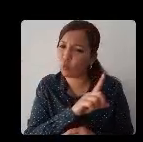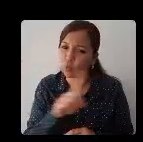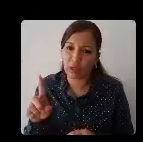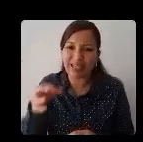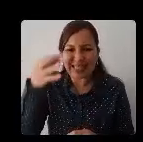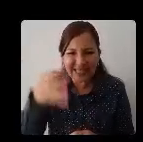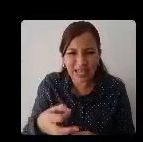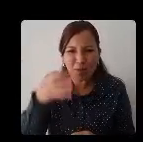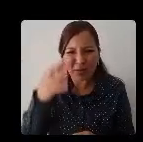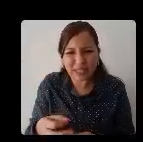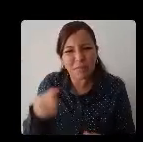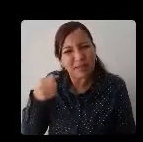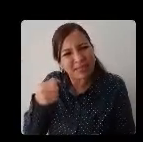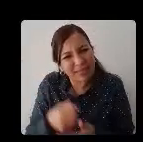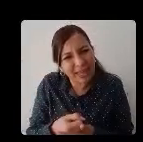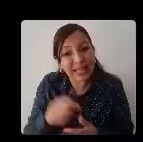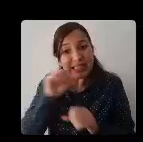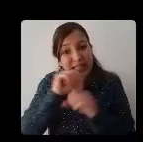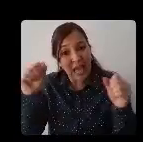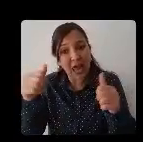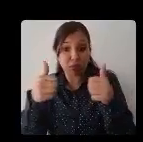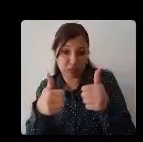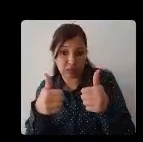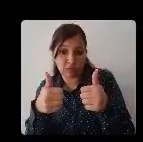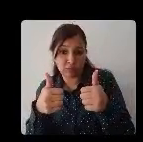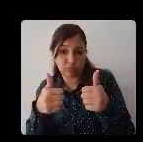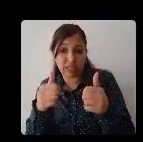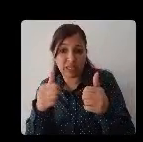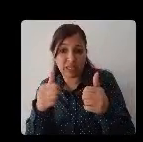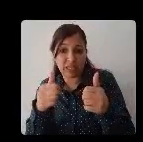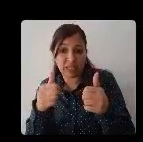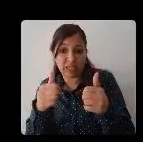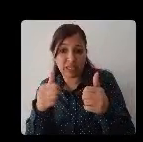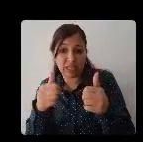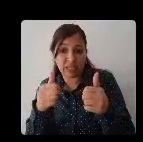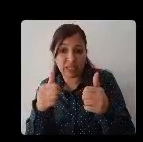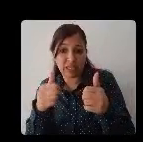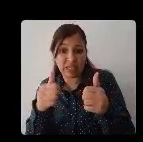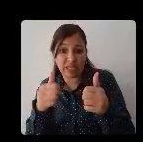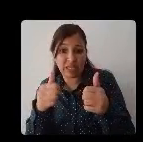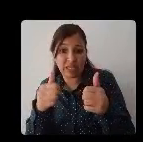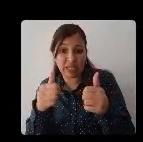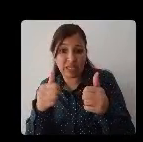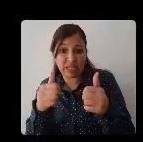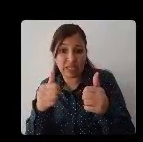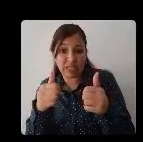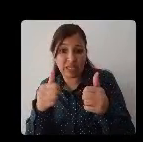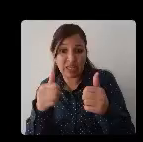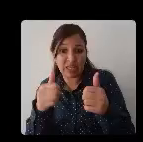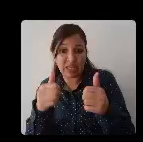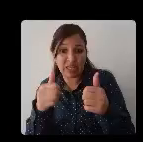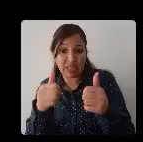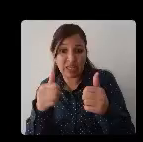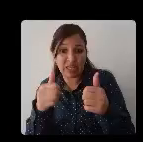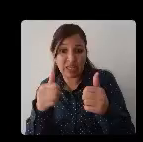no debe haber egoísmo, debemos trabajar de una manera coordinada con toda la gente, porque eso a la larga, yo de